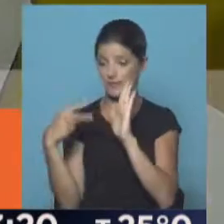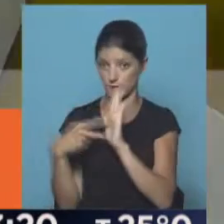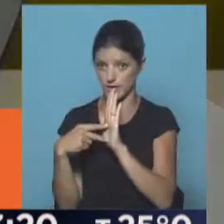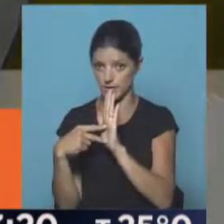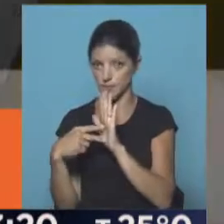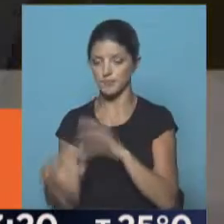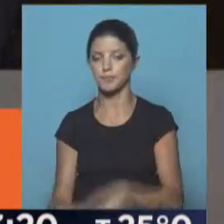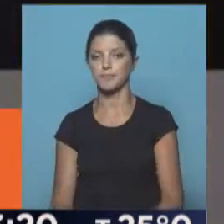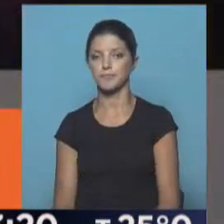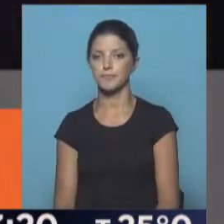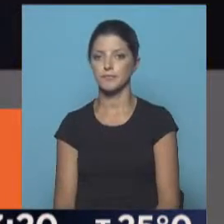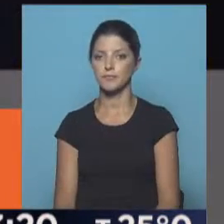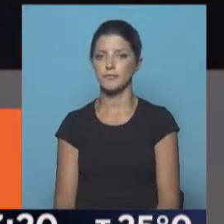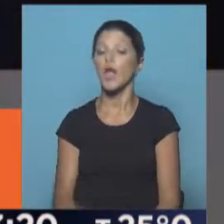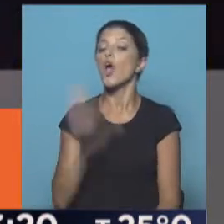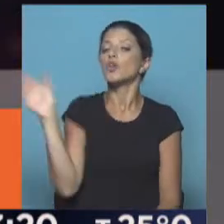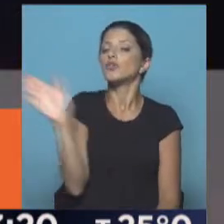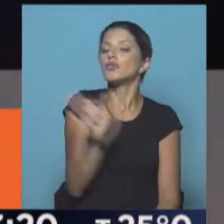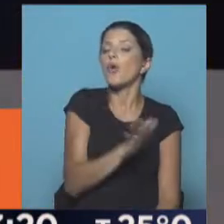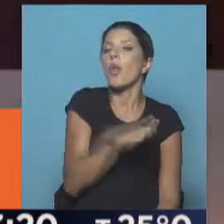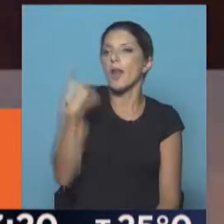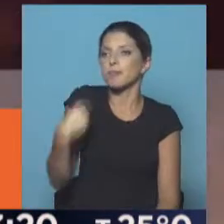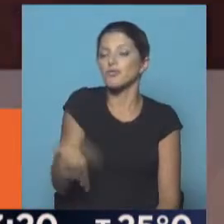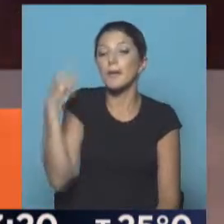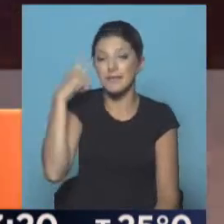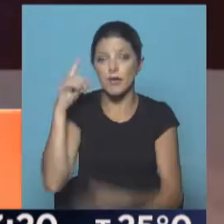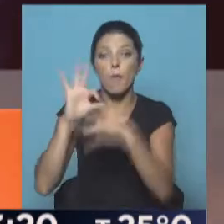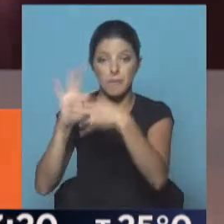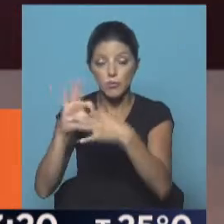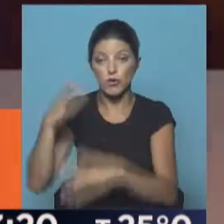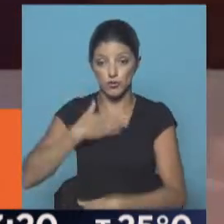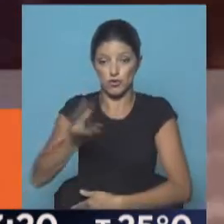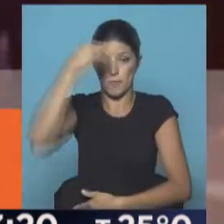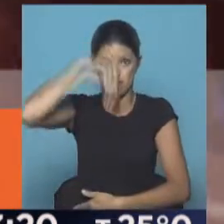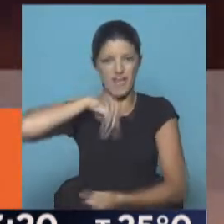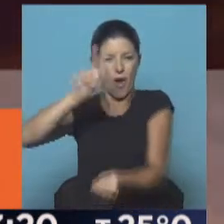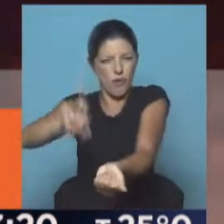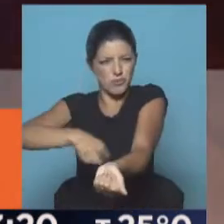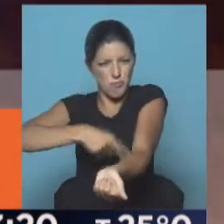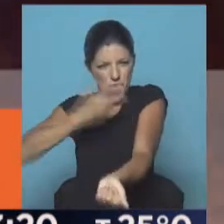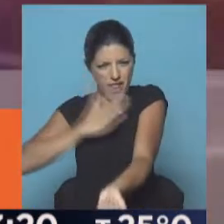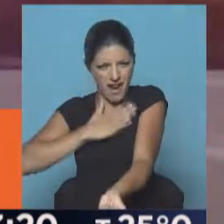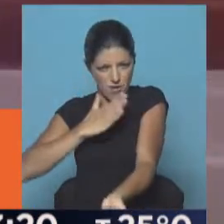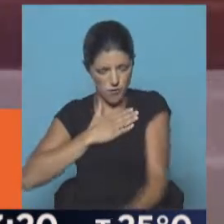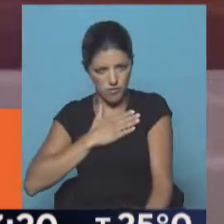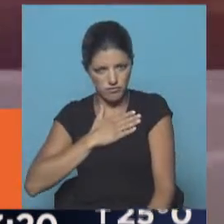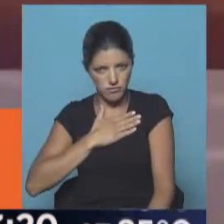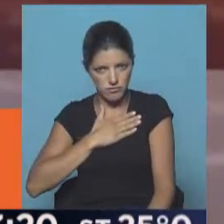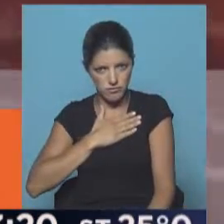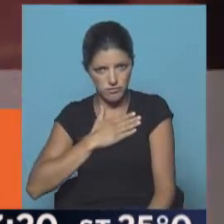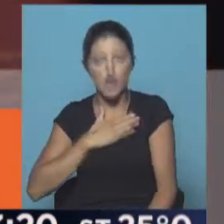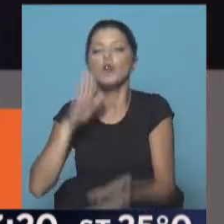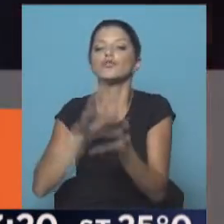conceptos que nos resultaban familiares y que habíamos incorporado a nuestra dimensión de